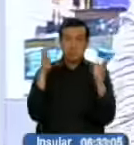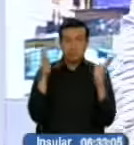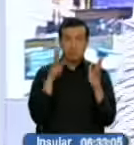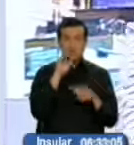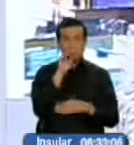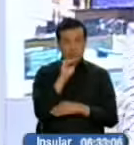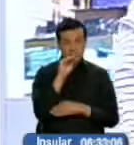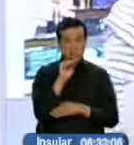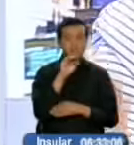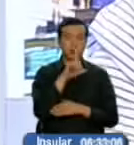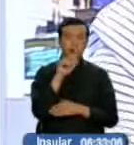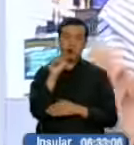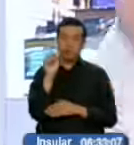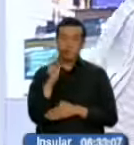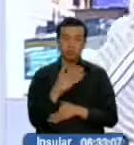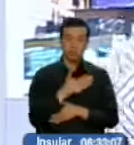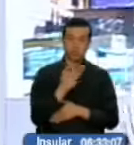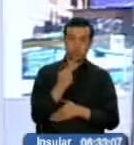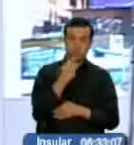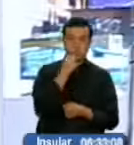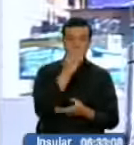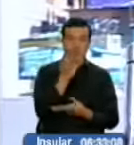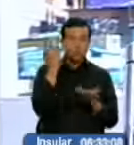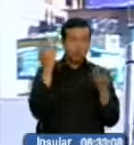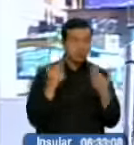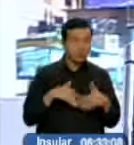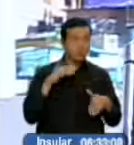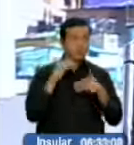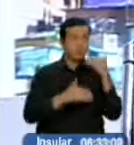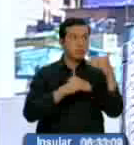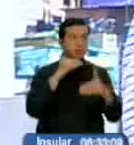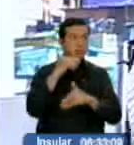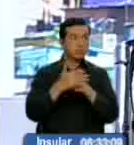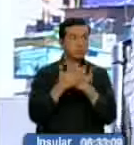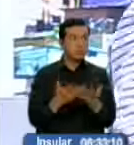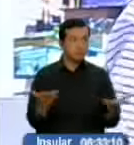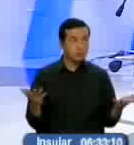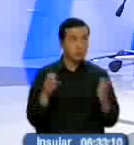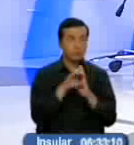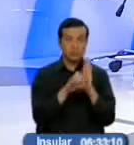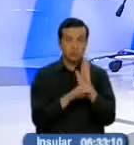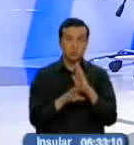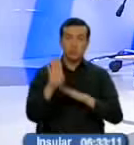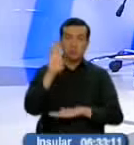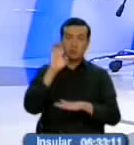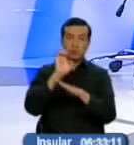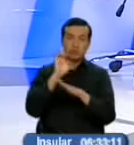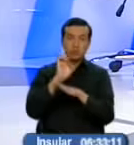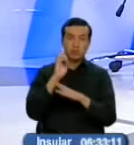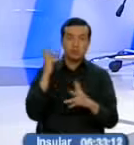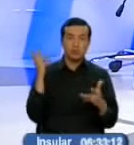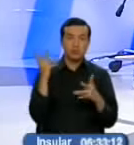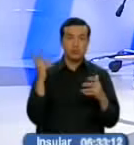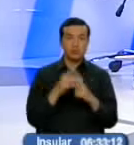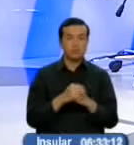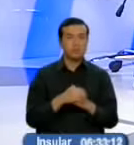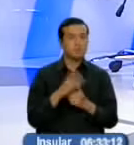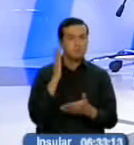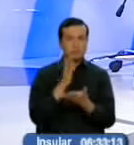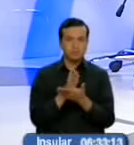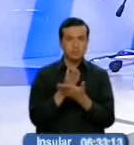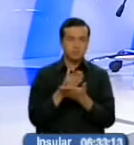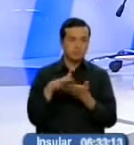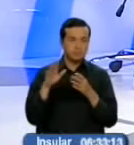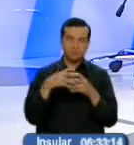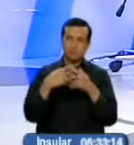dijimos tanto Guillermo Lasso como yo. Terminado el proceso de las enmiendas constitucionales, Compromiso Ecuador deja de ya tener razón de ser, y por eso nos